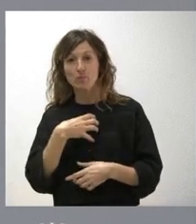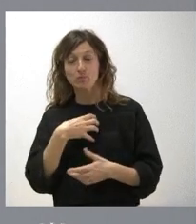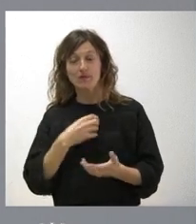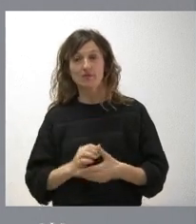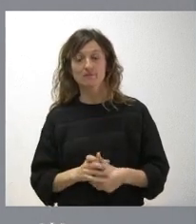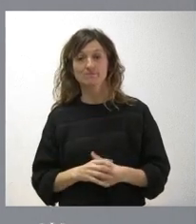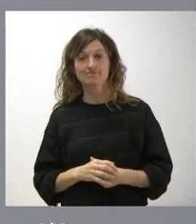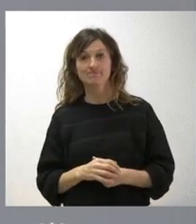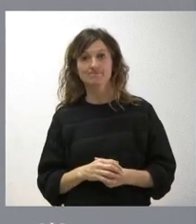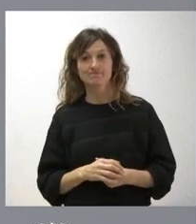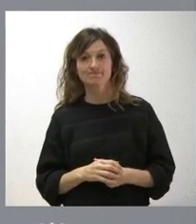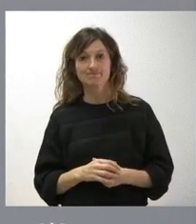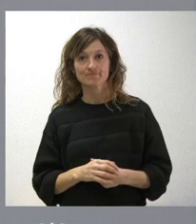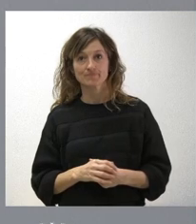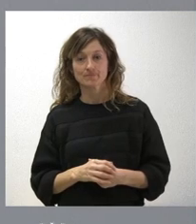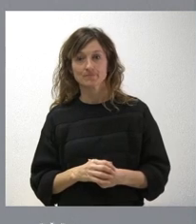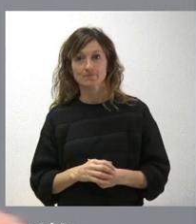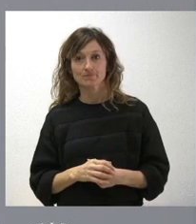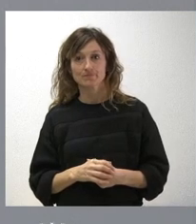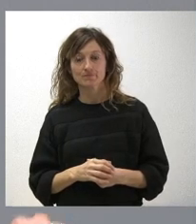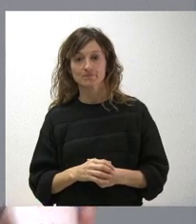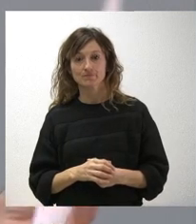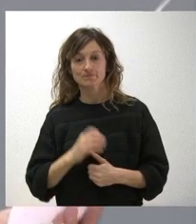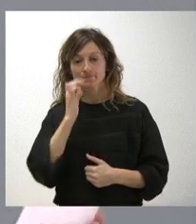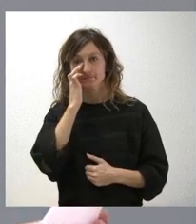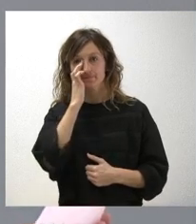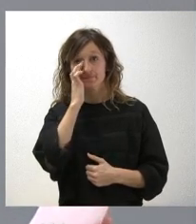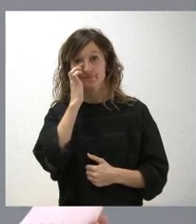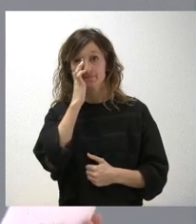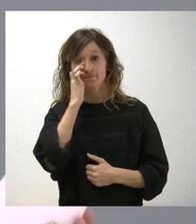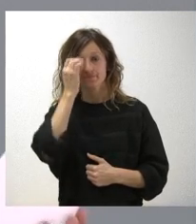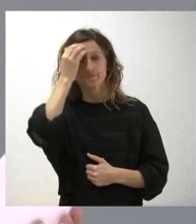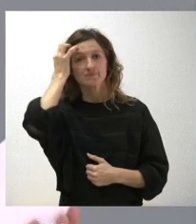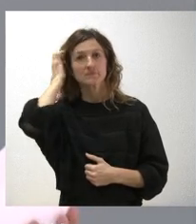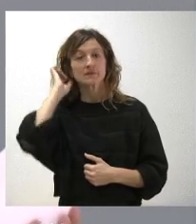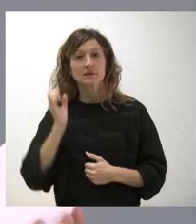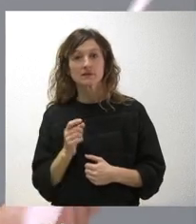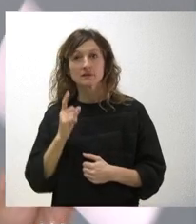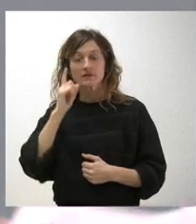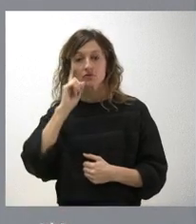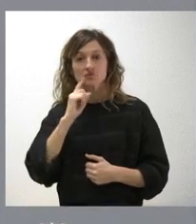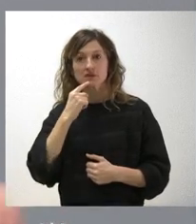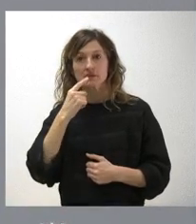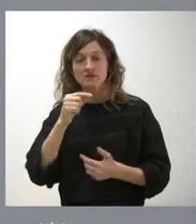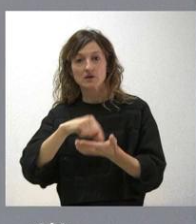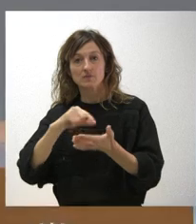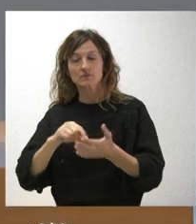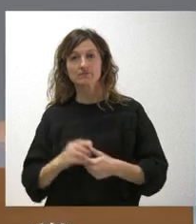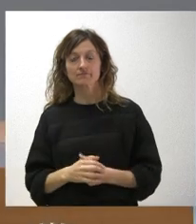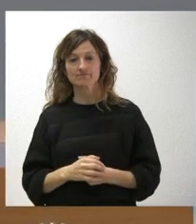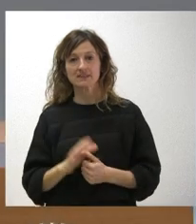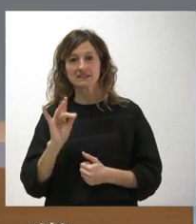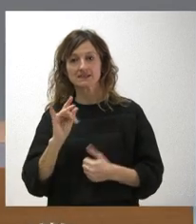medidas extraordinarias que les he citado no sé si han recogido la cifra o se las